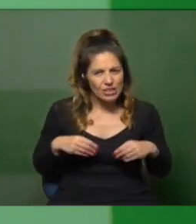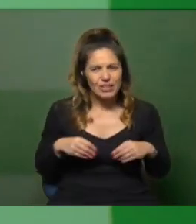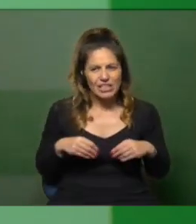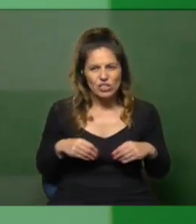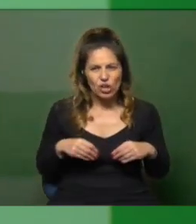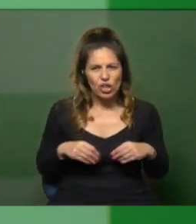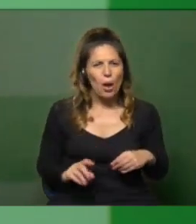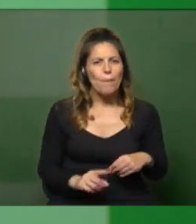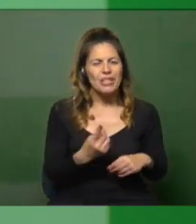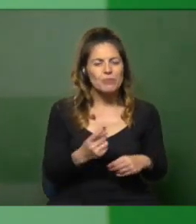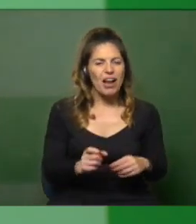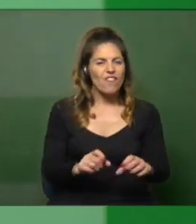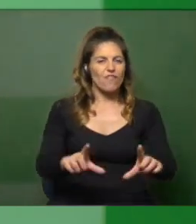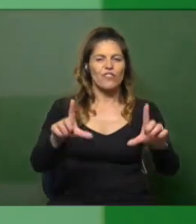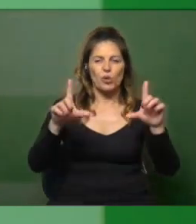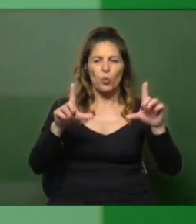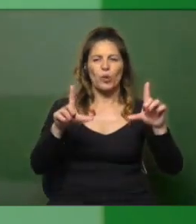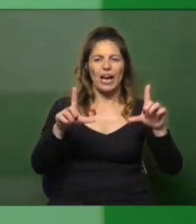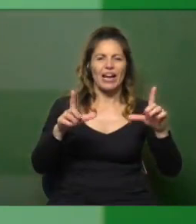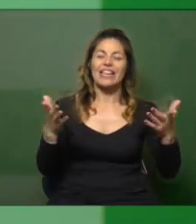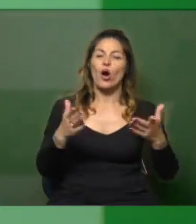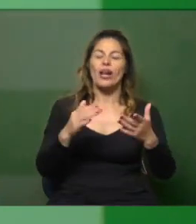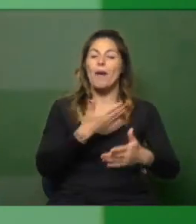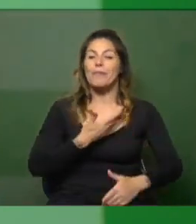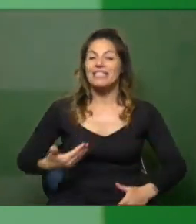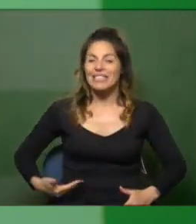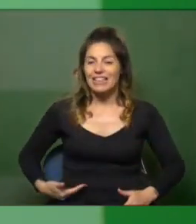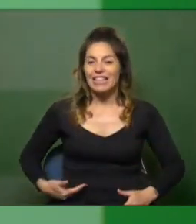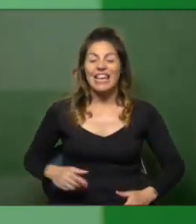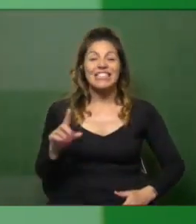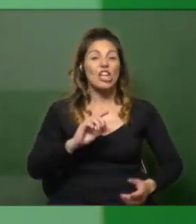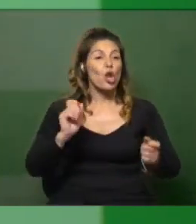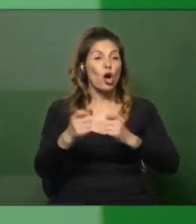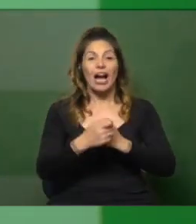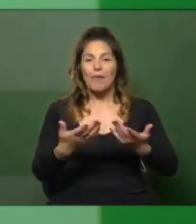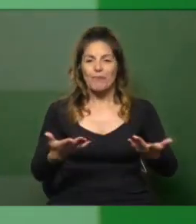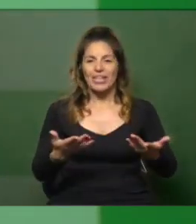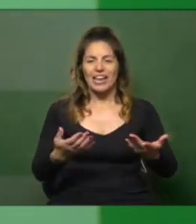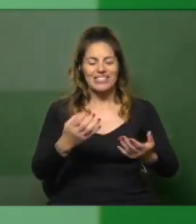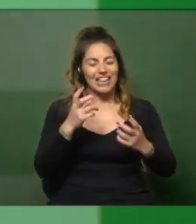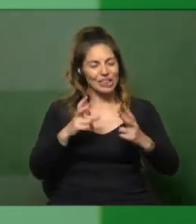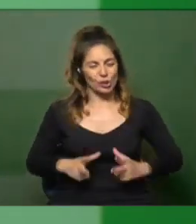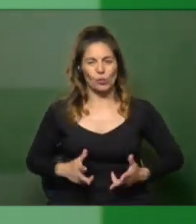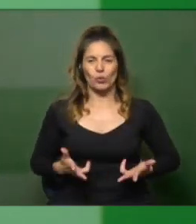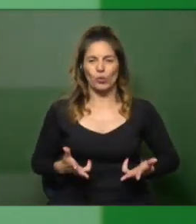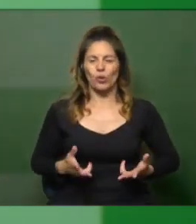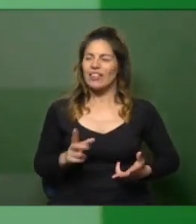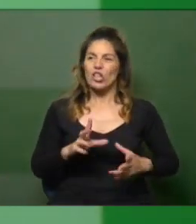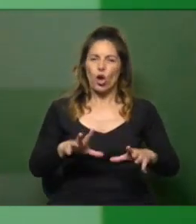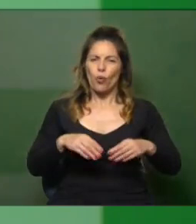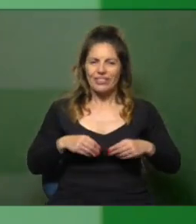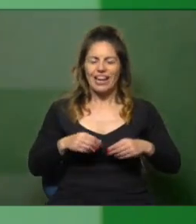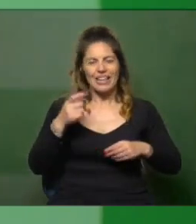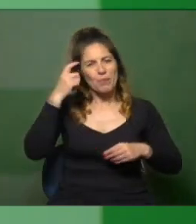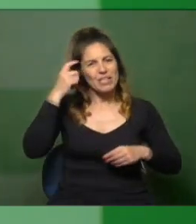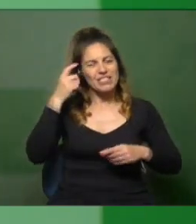desde la principal figura que pasa a ser ahora el presidente si no cambia radicalmente esa actitud de no tolerar al que